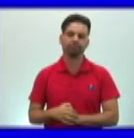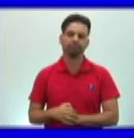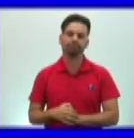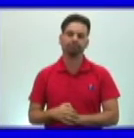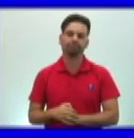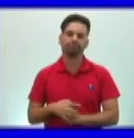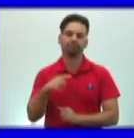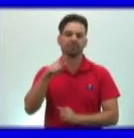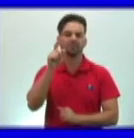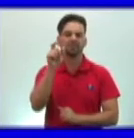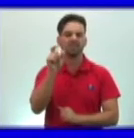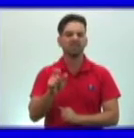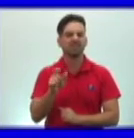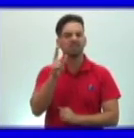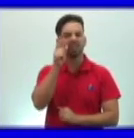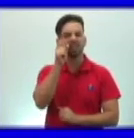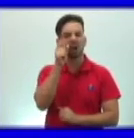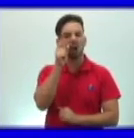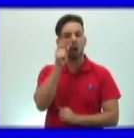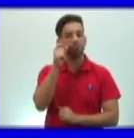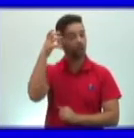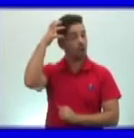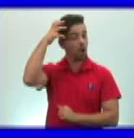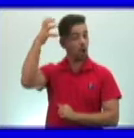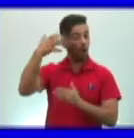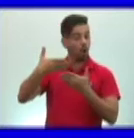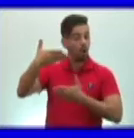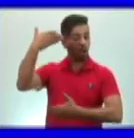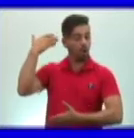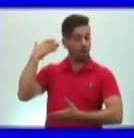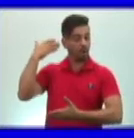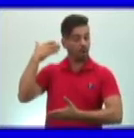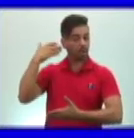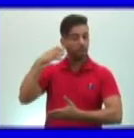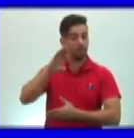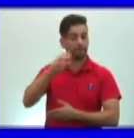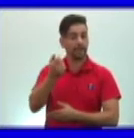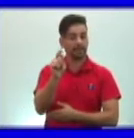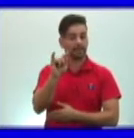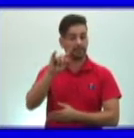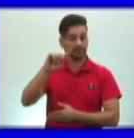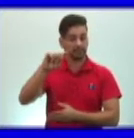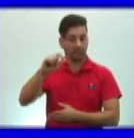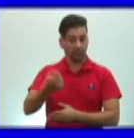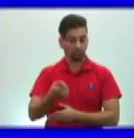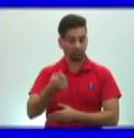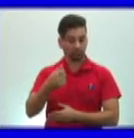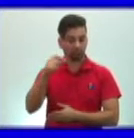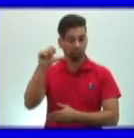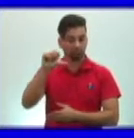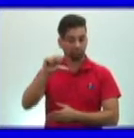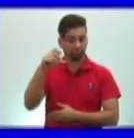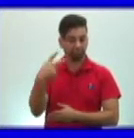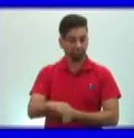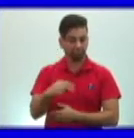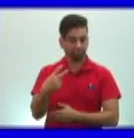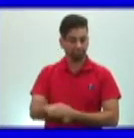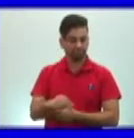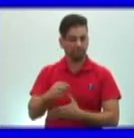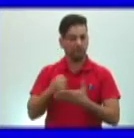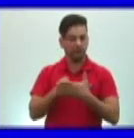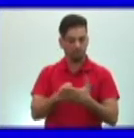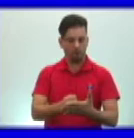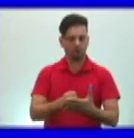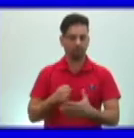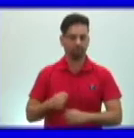amparado y apoyado por Fulgencio Batista en su tiranía. Por lo tanto, vean cómo la tiranía y las dictaduras tienen eso,